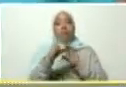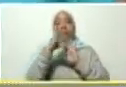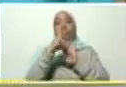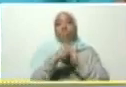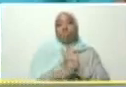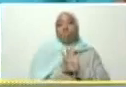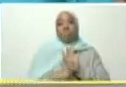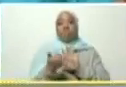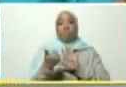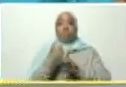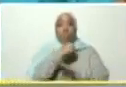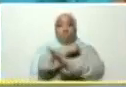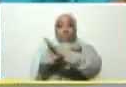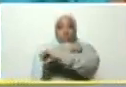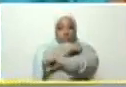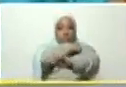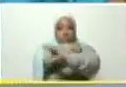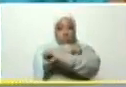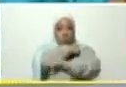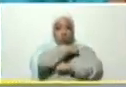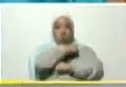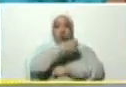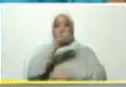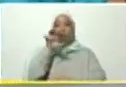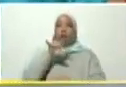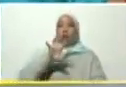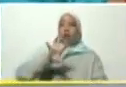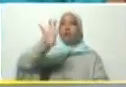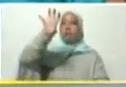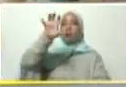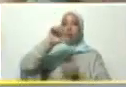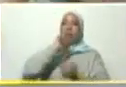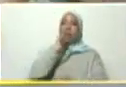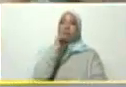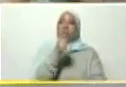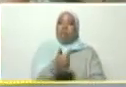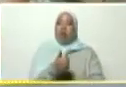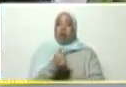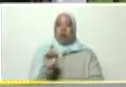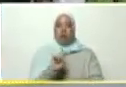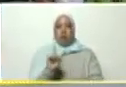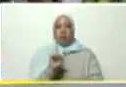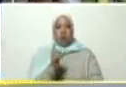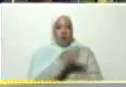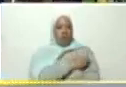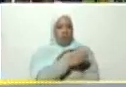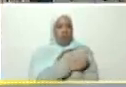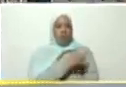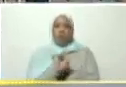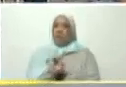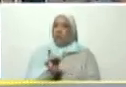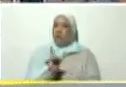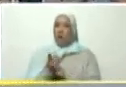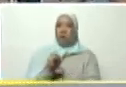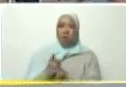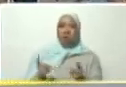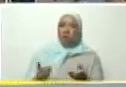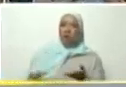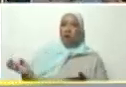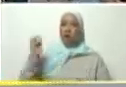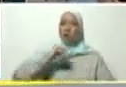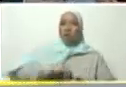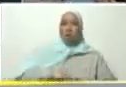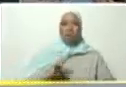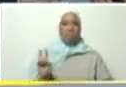para destruir la patria no esa democracia burguesa que representa a la derecha no la queremos y no volverá a Venezuela